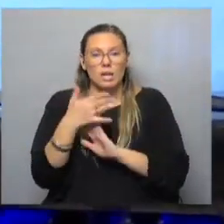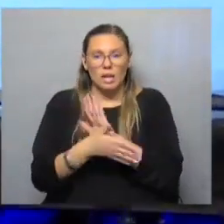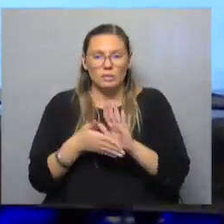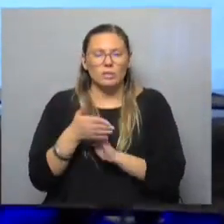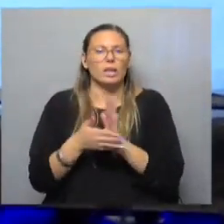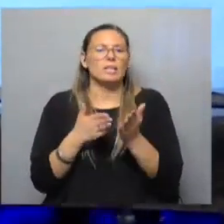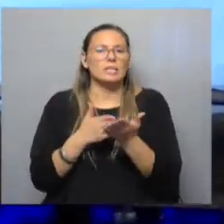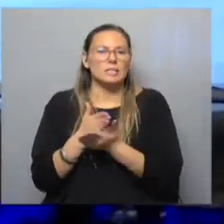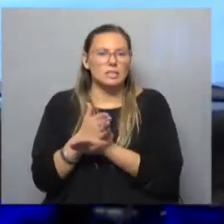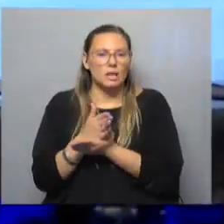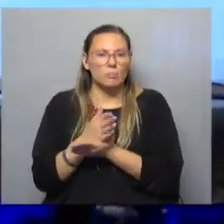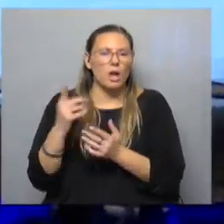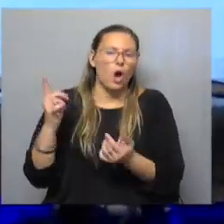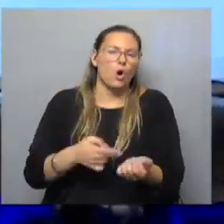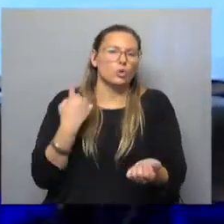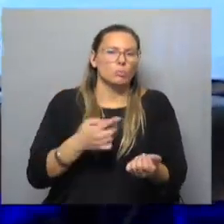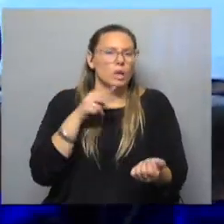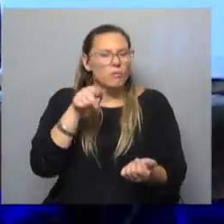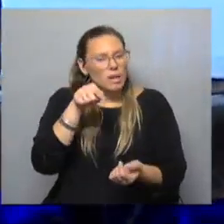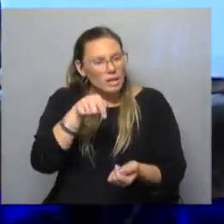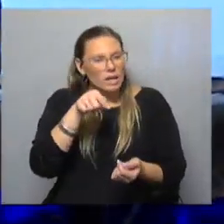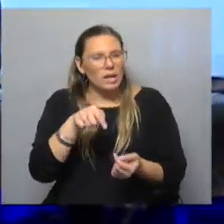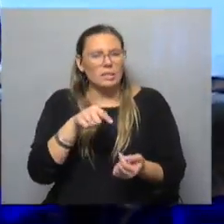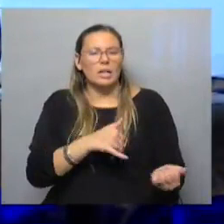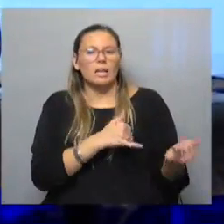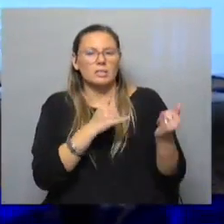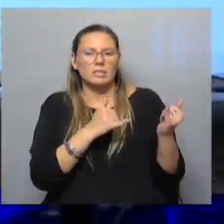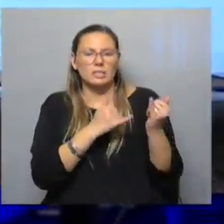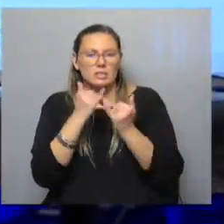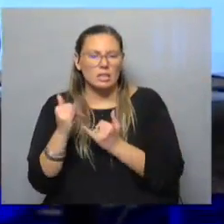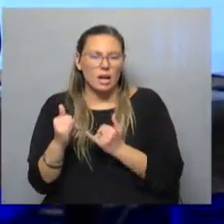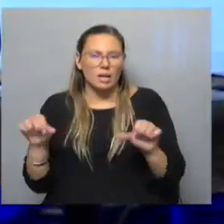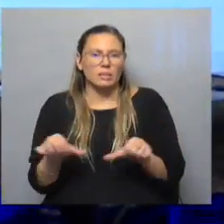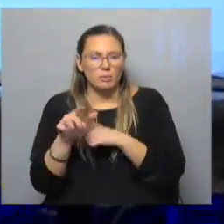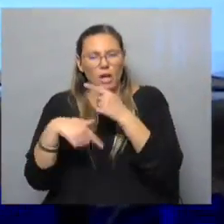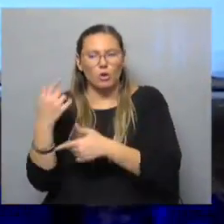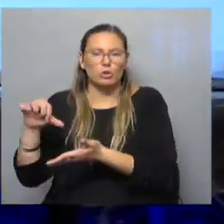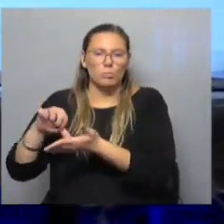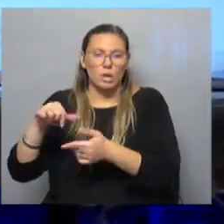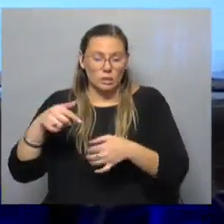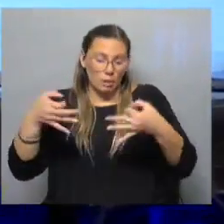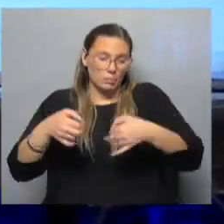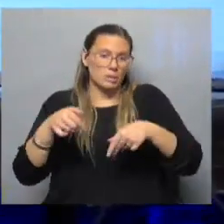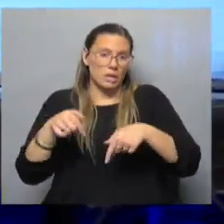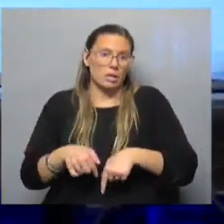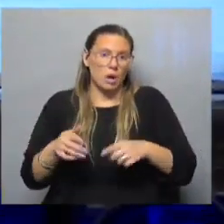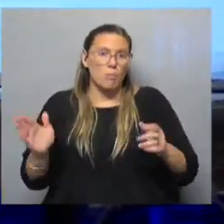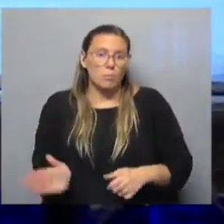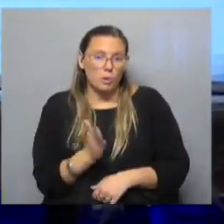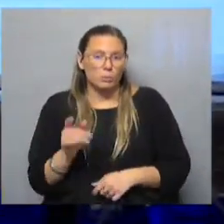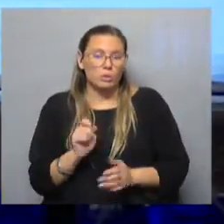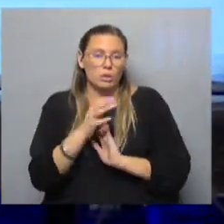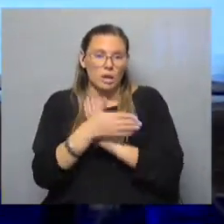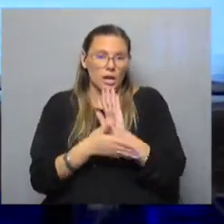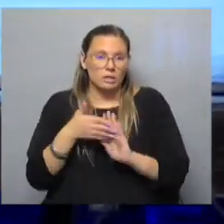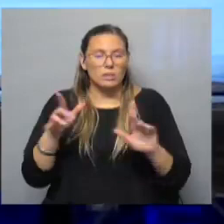estamos bastante acostumbrados a ver este tipo de galas que vienen desde el exterior, así que esta vez una particularidad que es con producción nacional y por